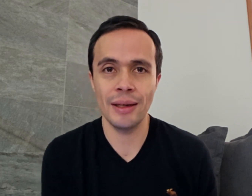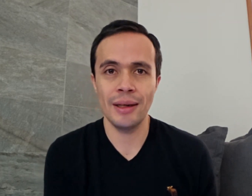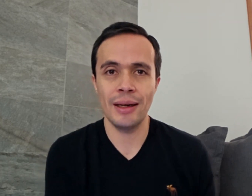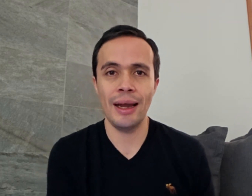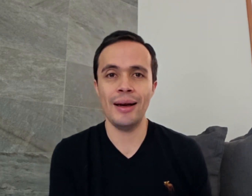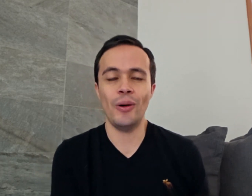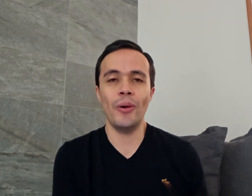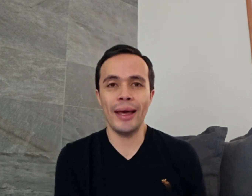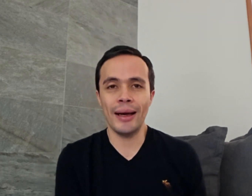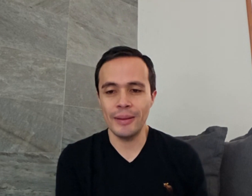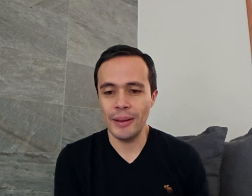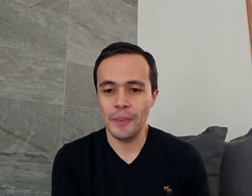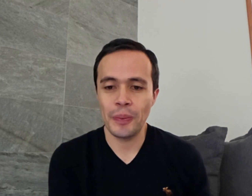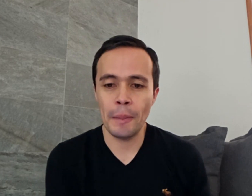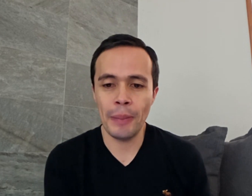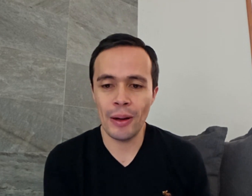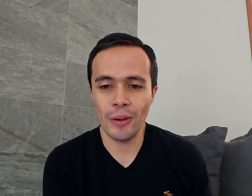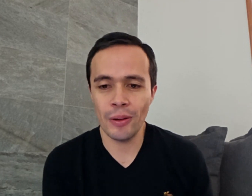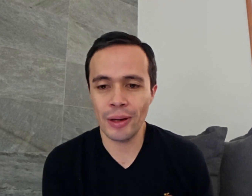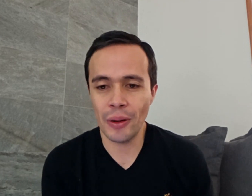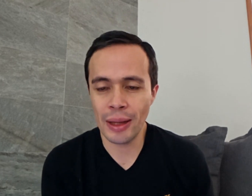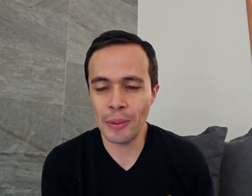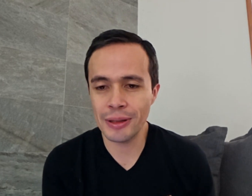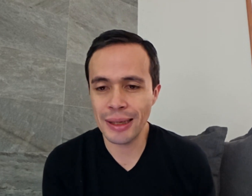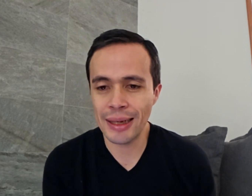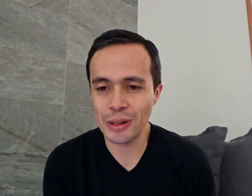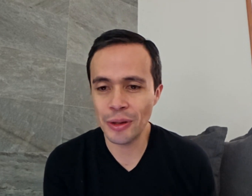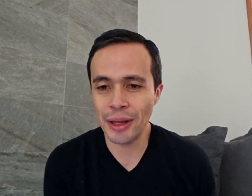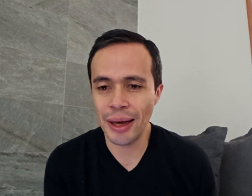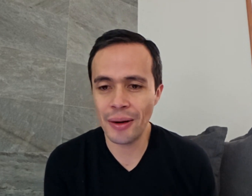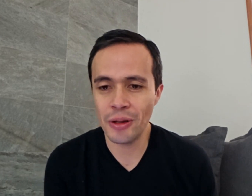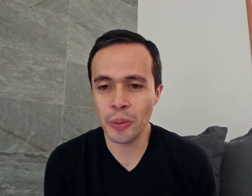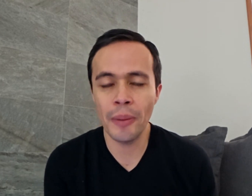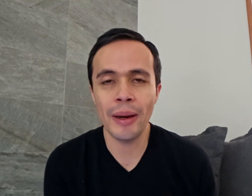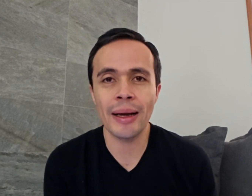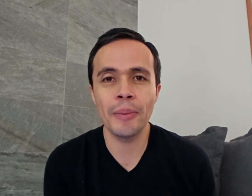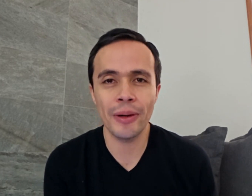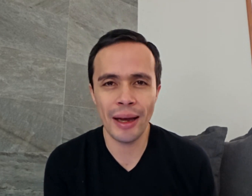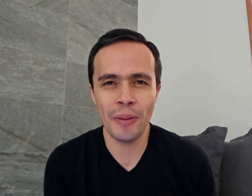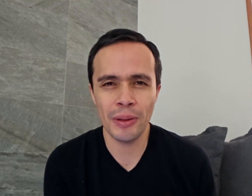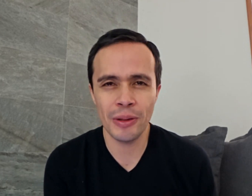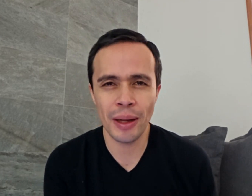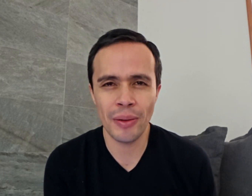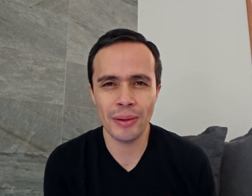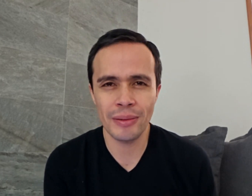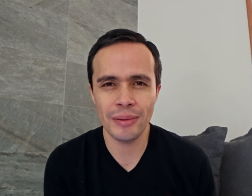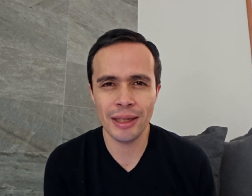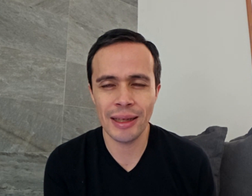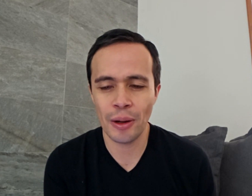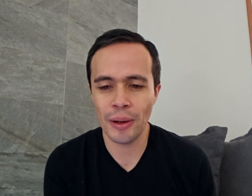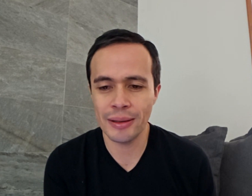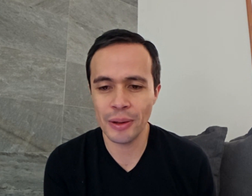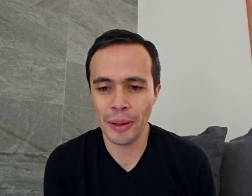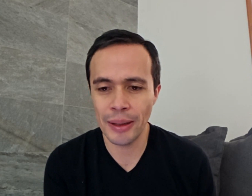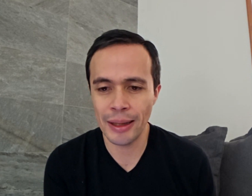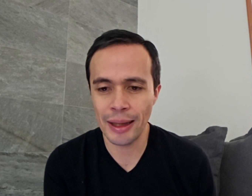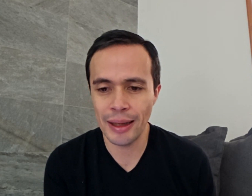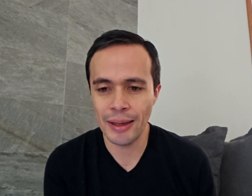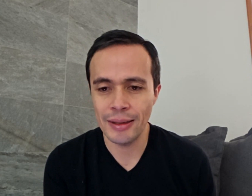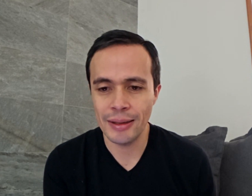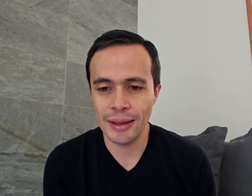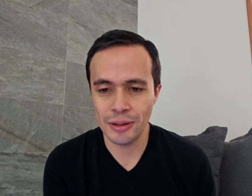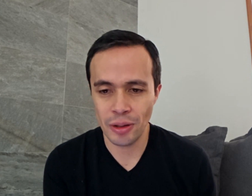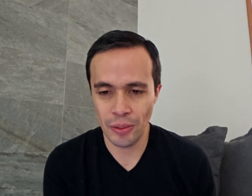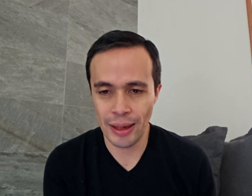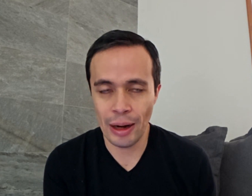atribuciones la OEA, pero recordamos esta canción de Carlos Puebla que ponía López Obrador. Ustedes la recuerdan